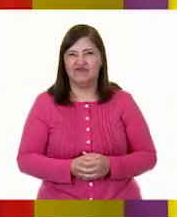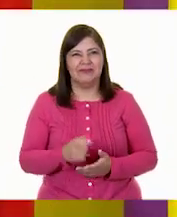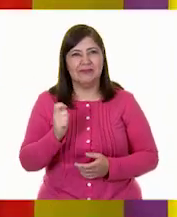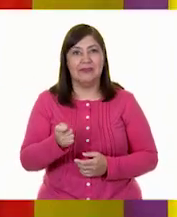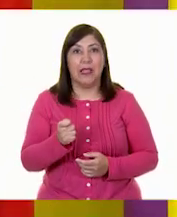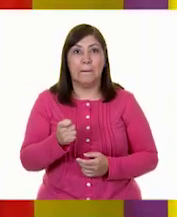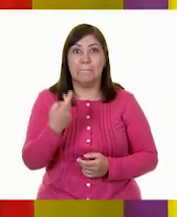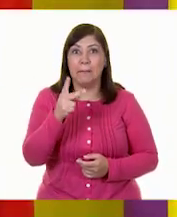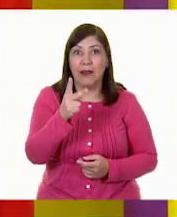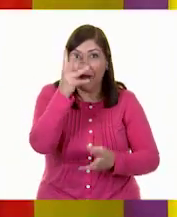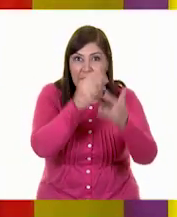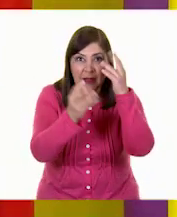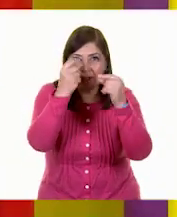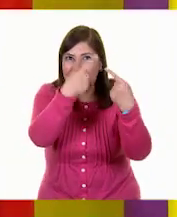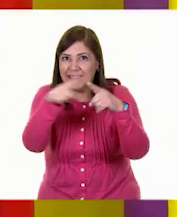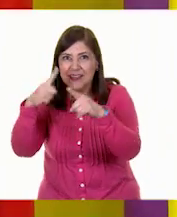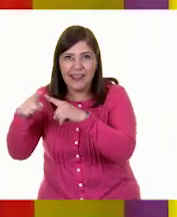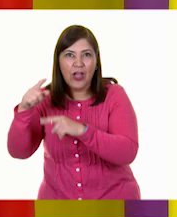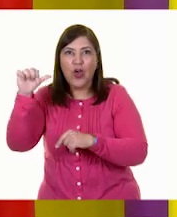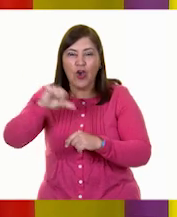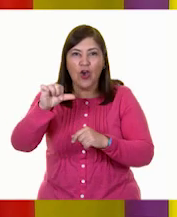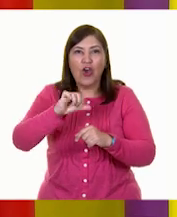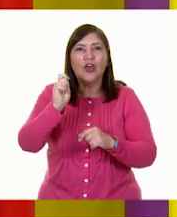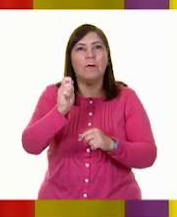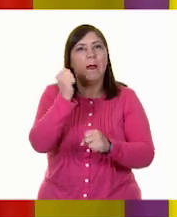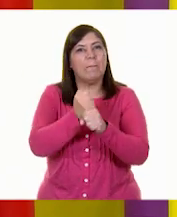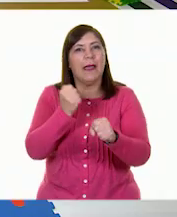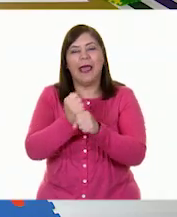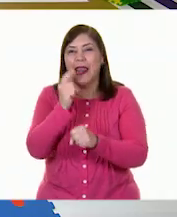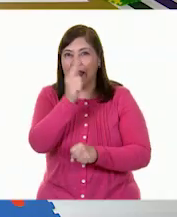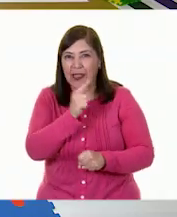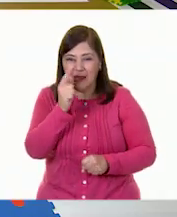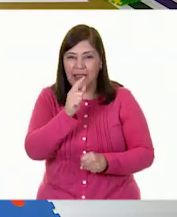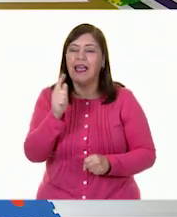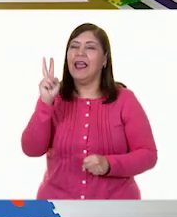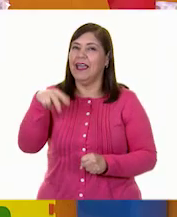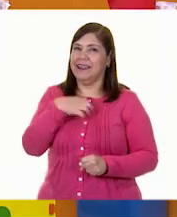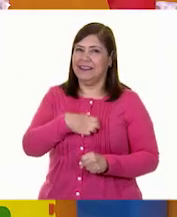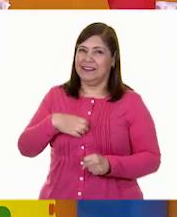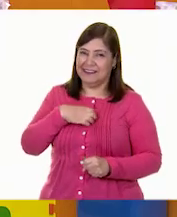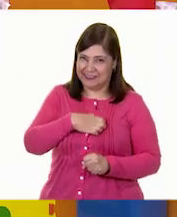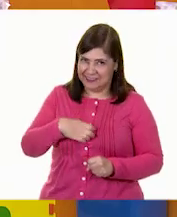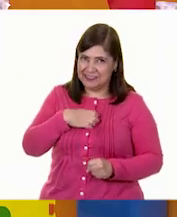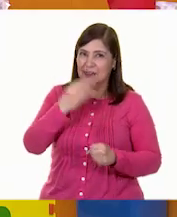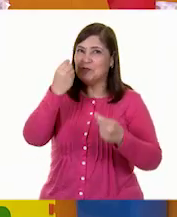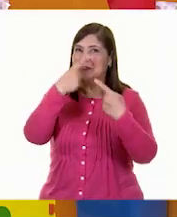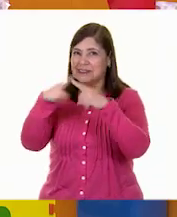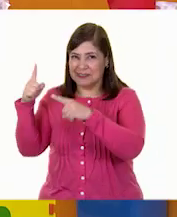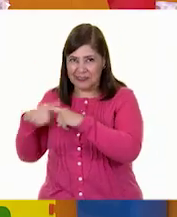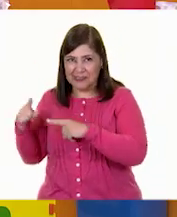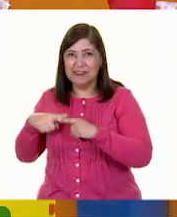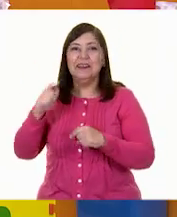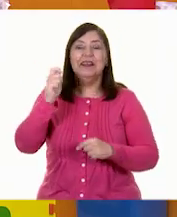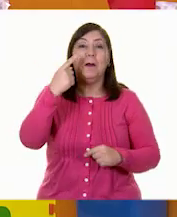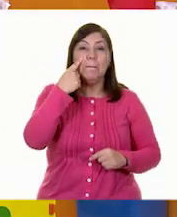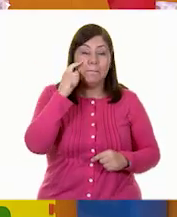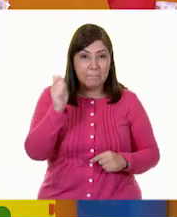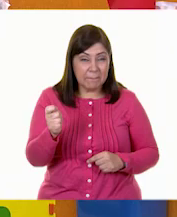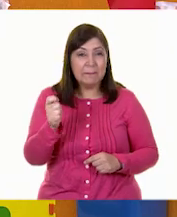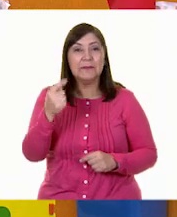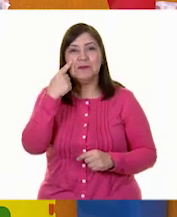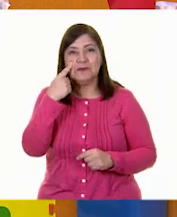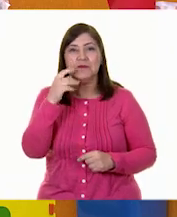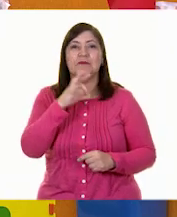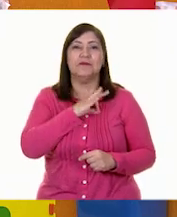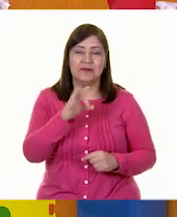Ay, pero aprendimos muchas cosas en esta práctica del lenguaje. Justo ahorita que estás diciendo que aprendimos muchas cosas, ¿qué te parece si ponemos, si